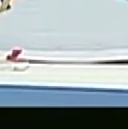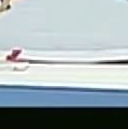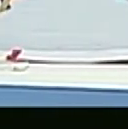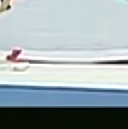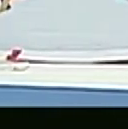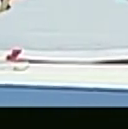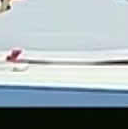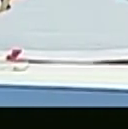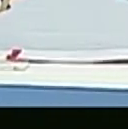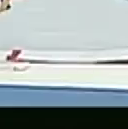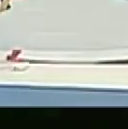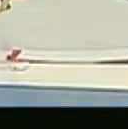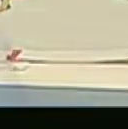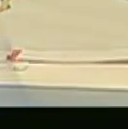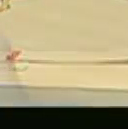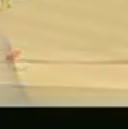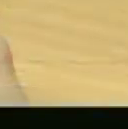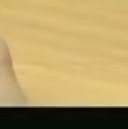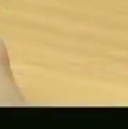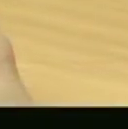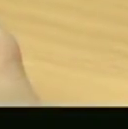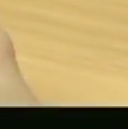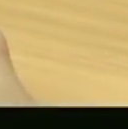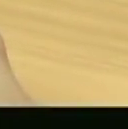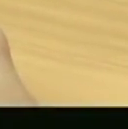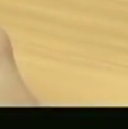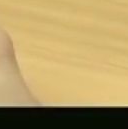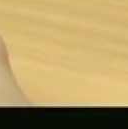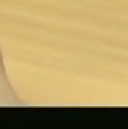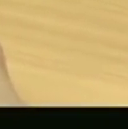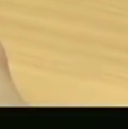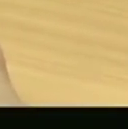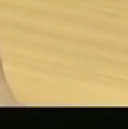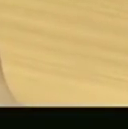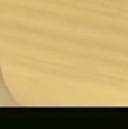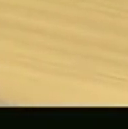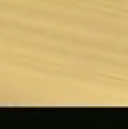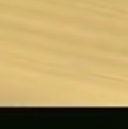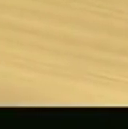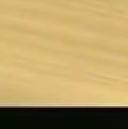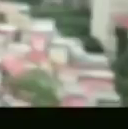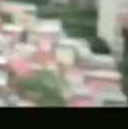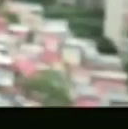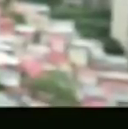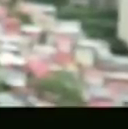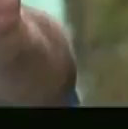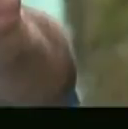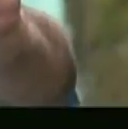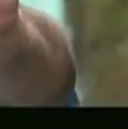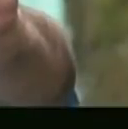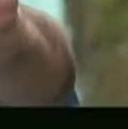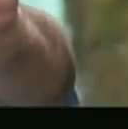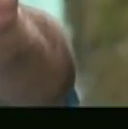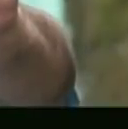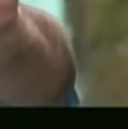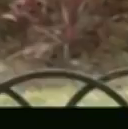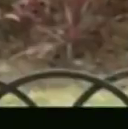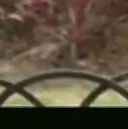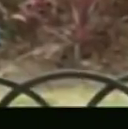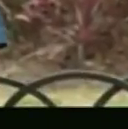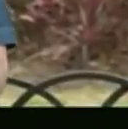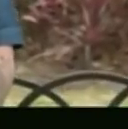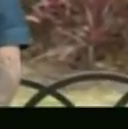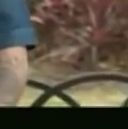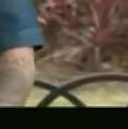BQR y la interpretación del código QR, porque por esta vía vamos a dar todos los servicios. Entra en una nueva etapa